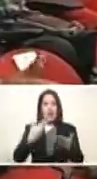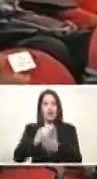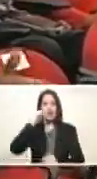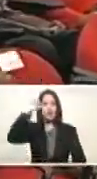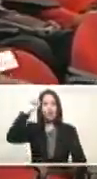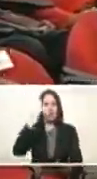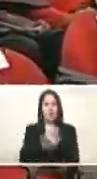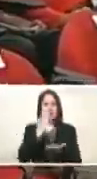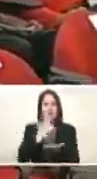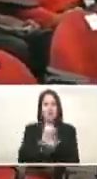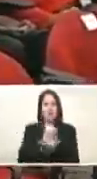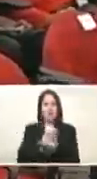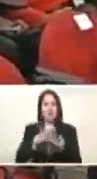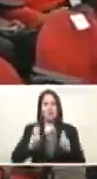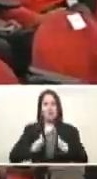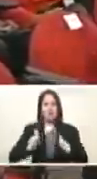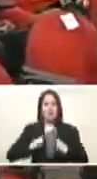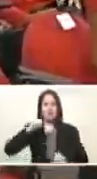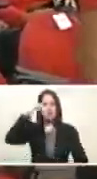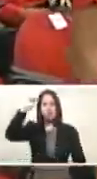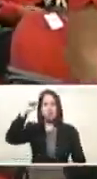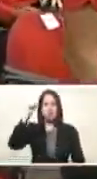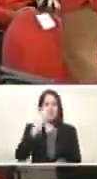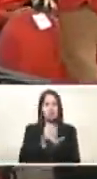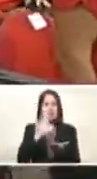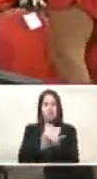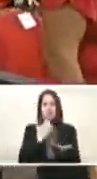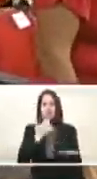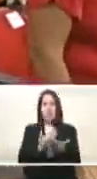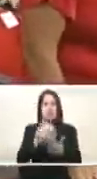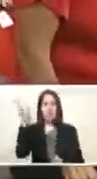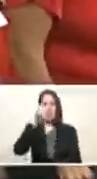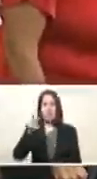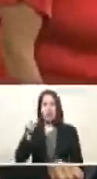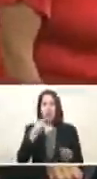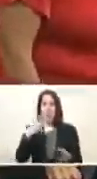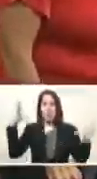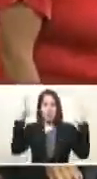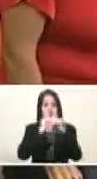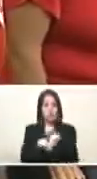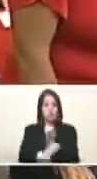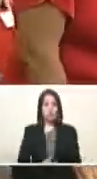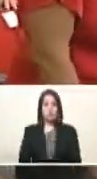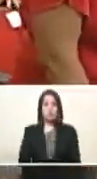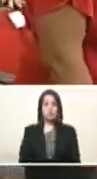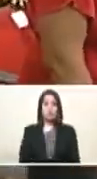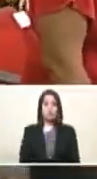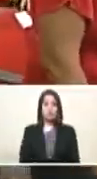siempre. Siempre venceremos. Gracias, Venezuela. Buenas noches.